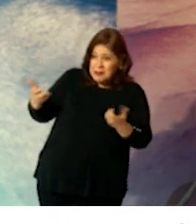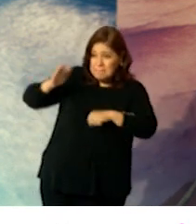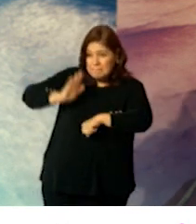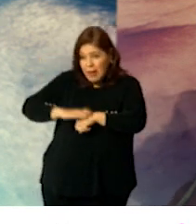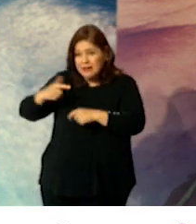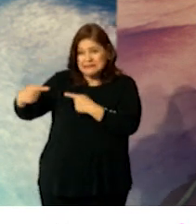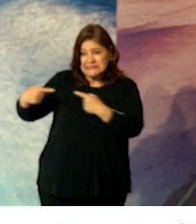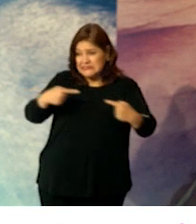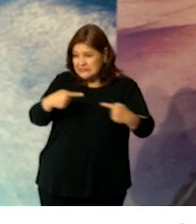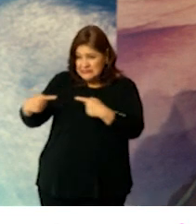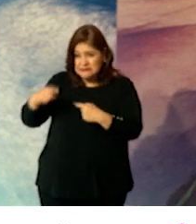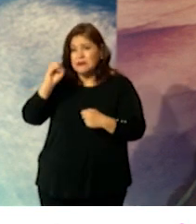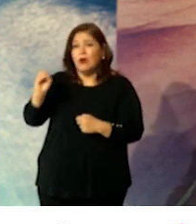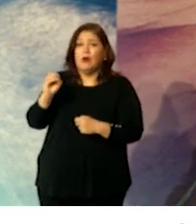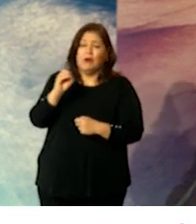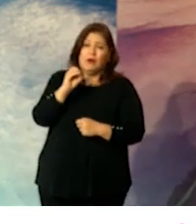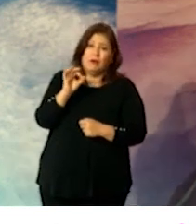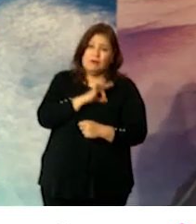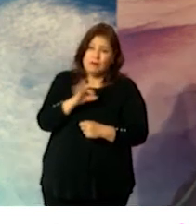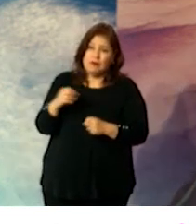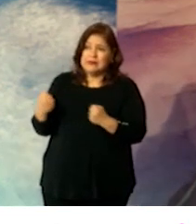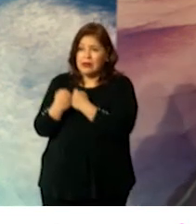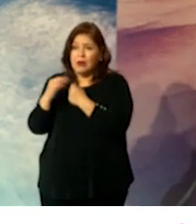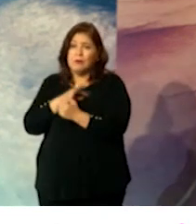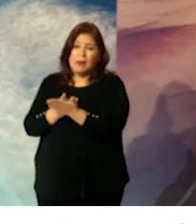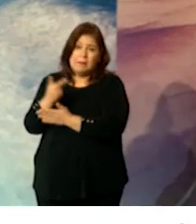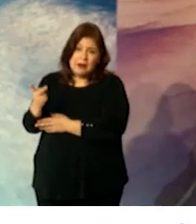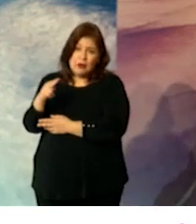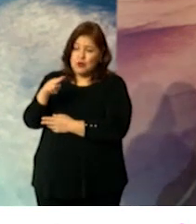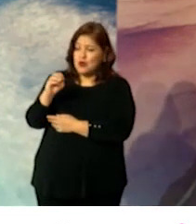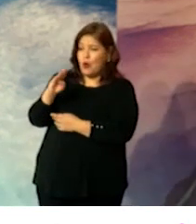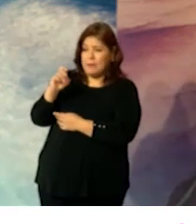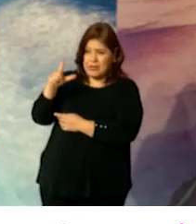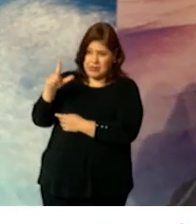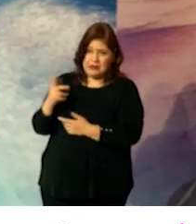va a haber más amistad por una Europa que se ganó un premio Nobel por ser un